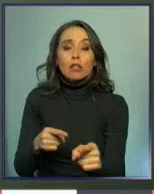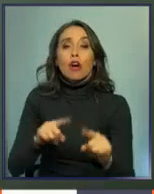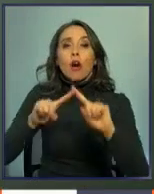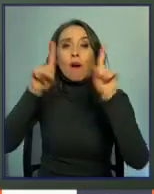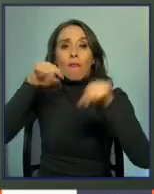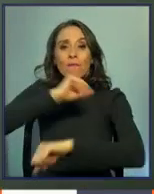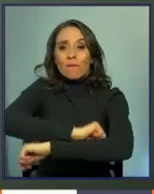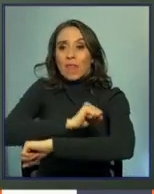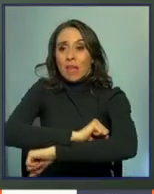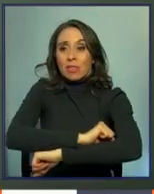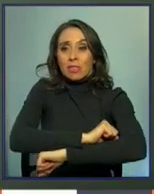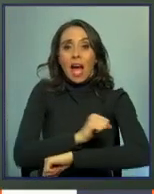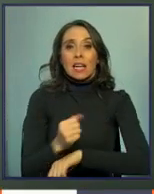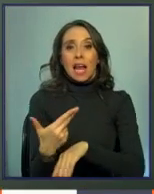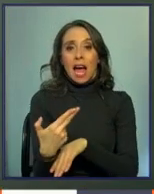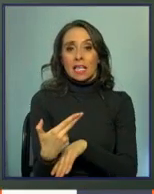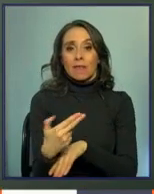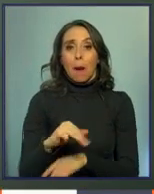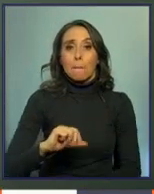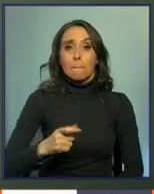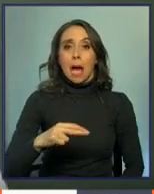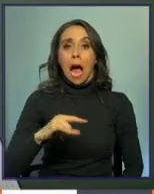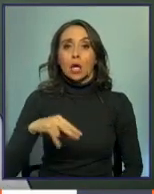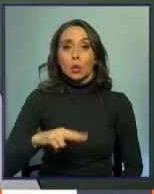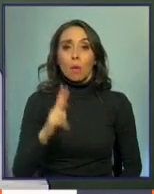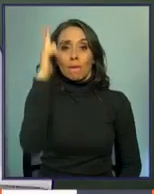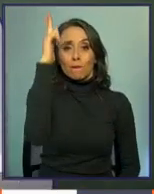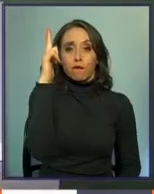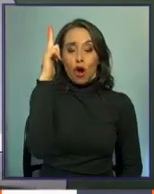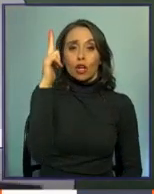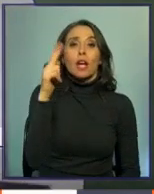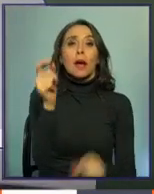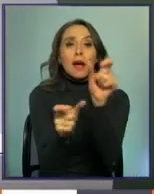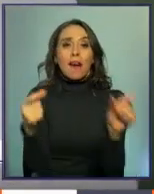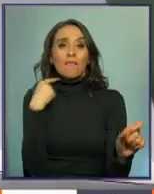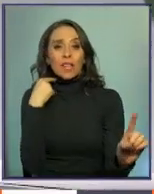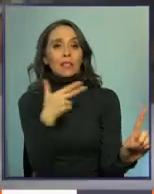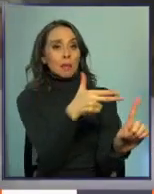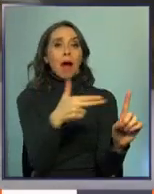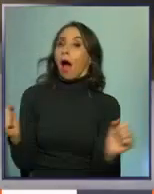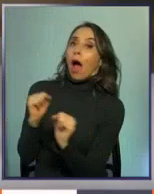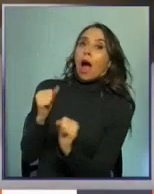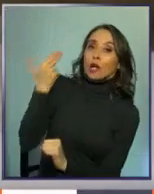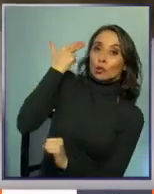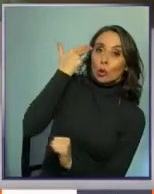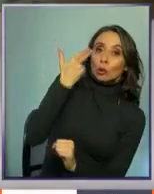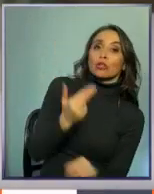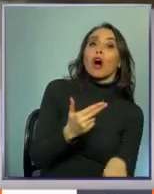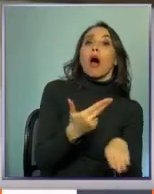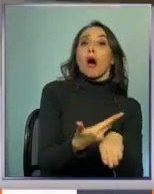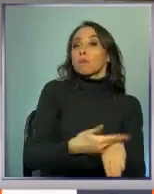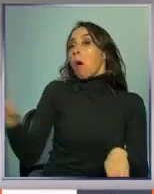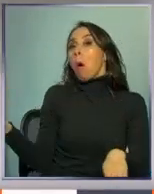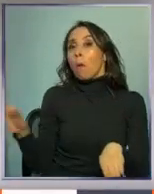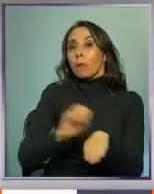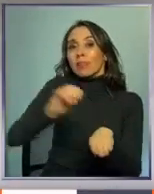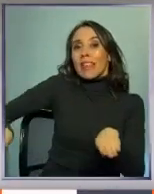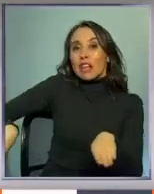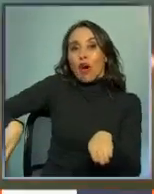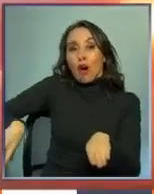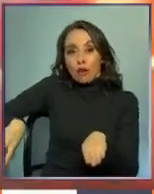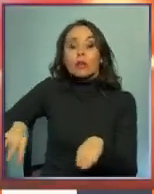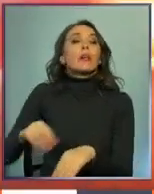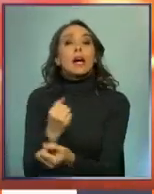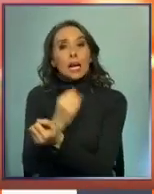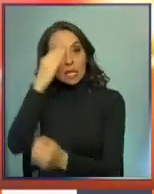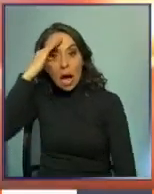del automóvil el revólver marca Magnum a fogueo con la que intimidaban a sus víctimas. Los efectivos policiales lograron recuperar el arma